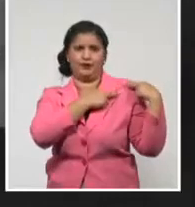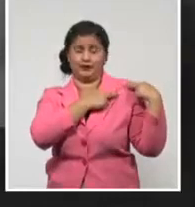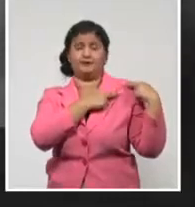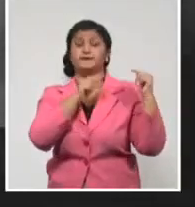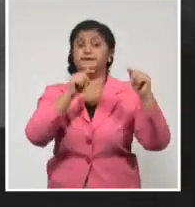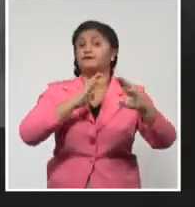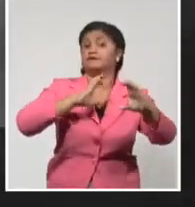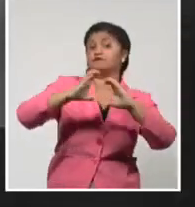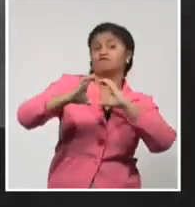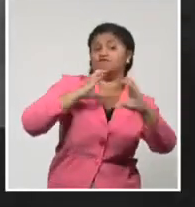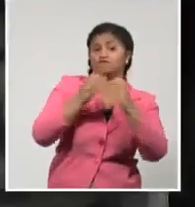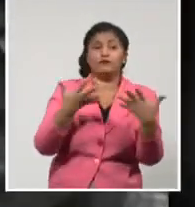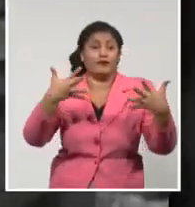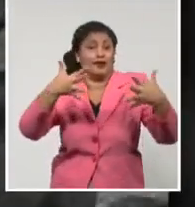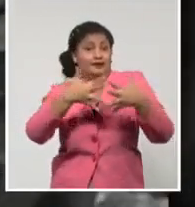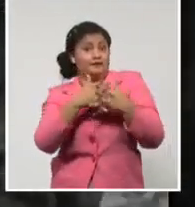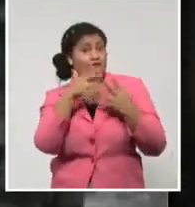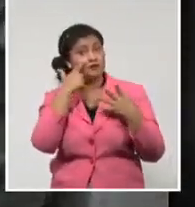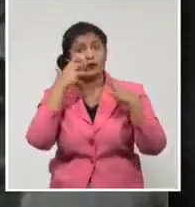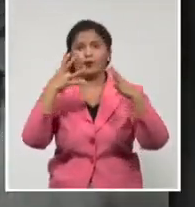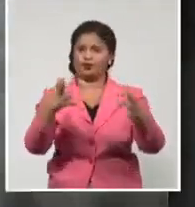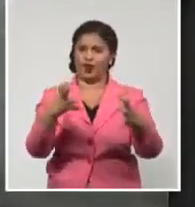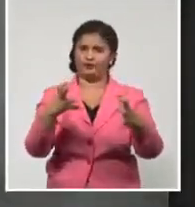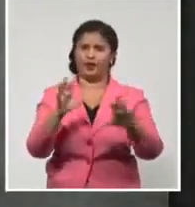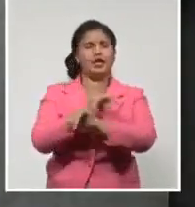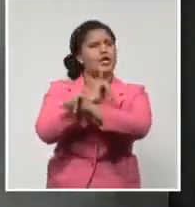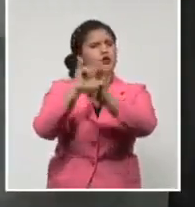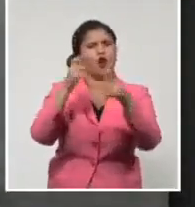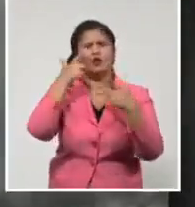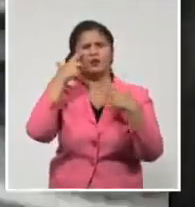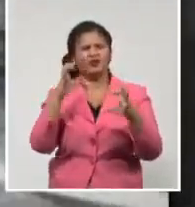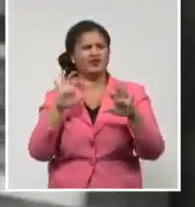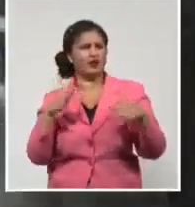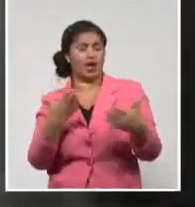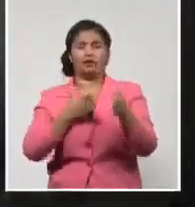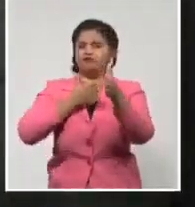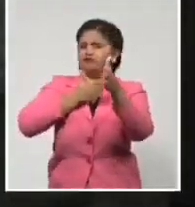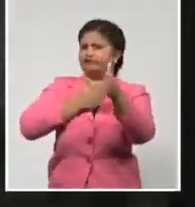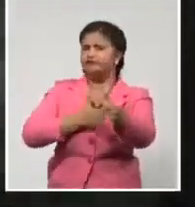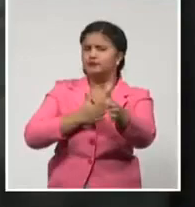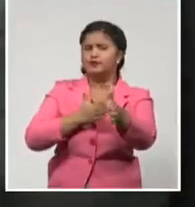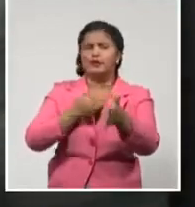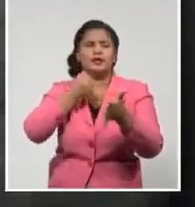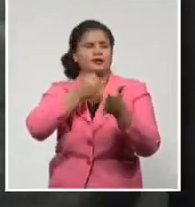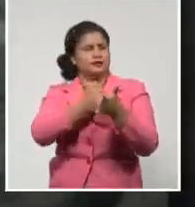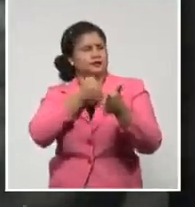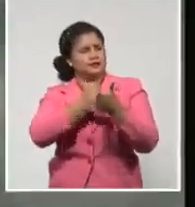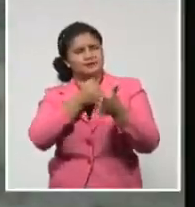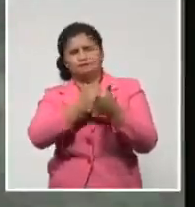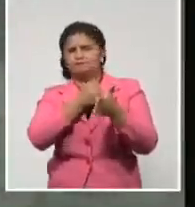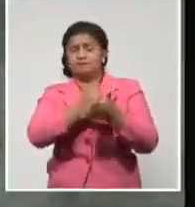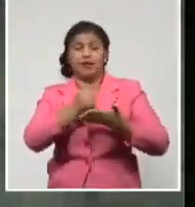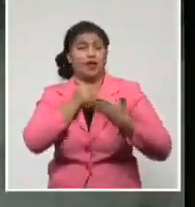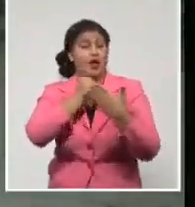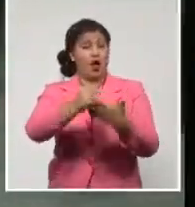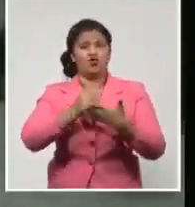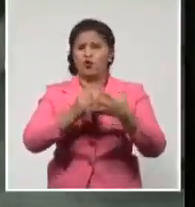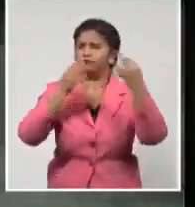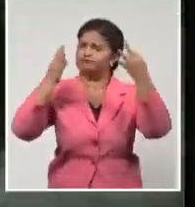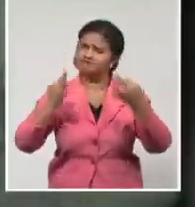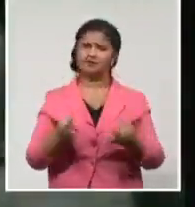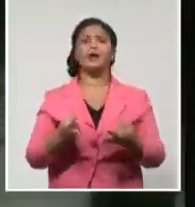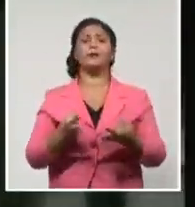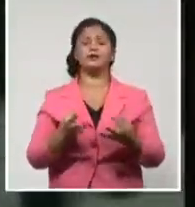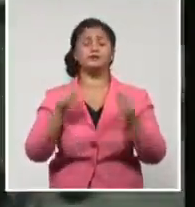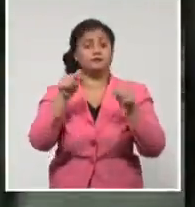medio del combate y también a ser disciplinados y apoyarse como si fuesen una familia debido a su exigente disciplina lo